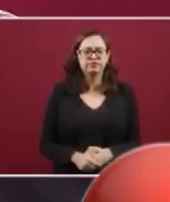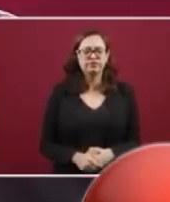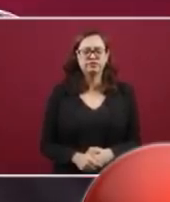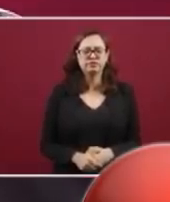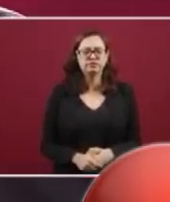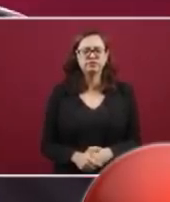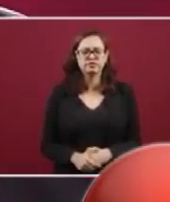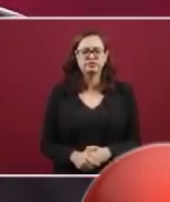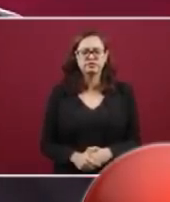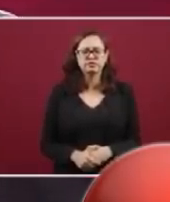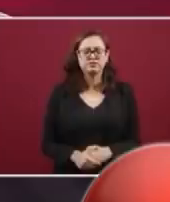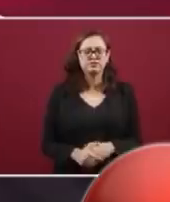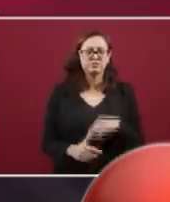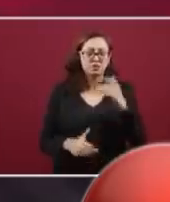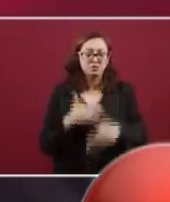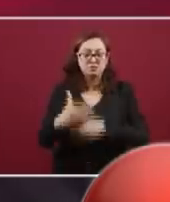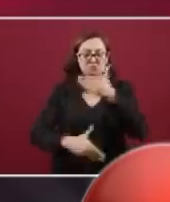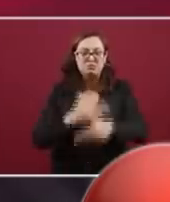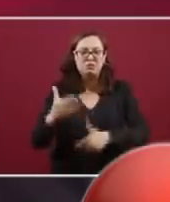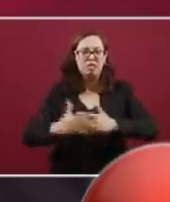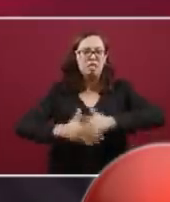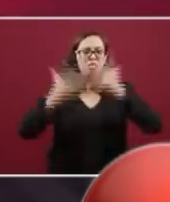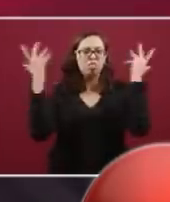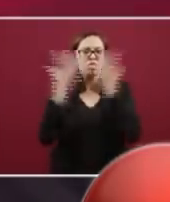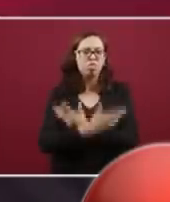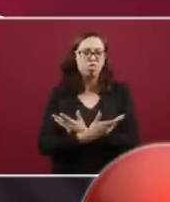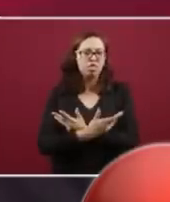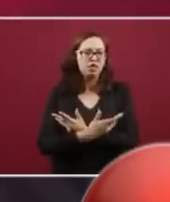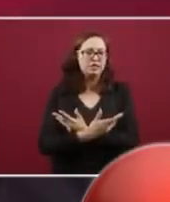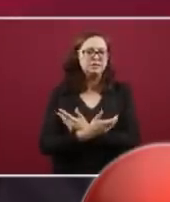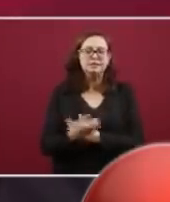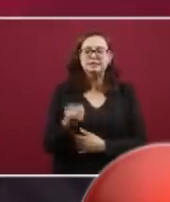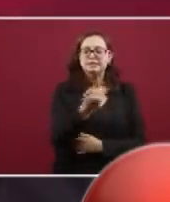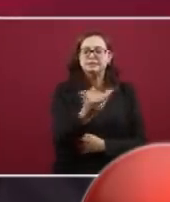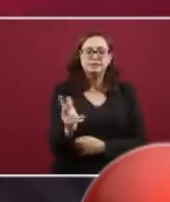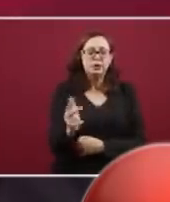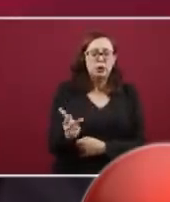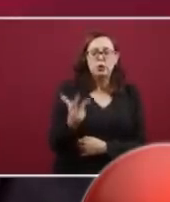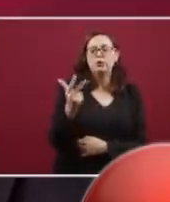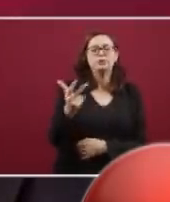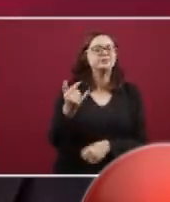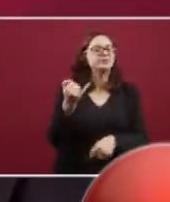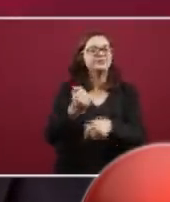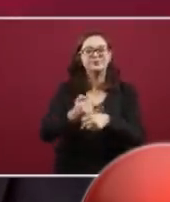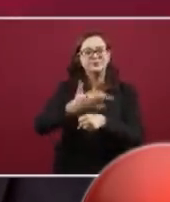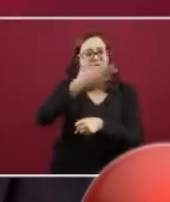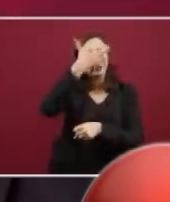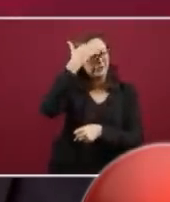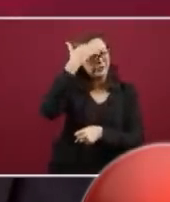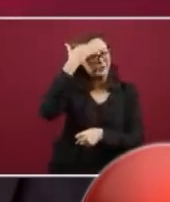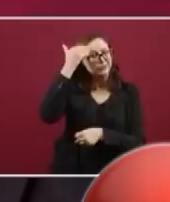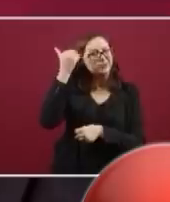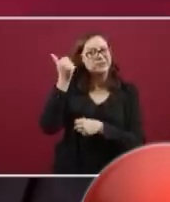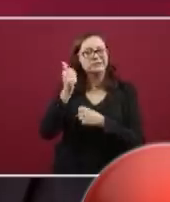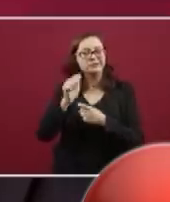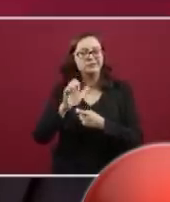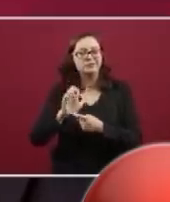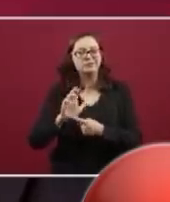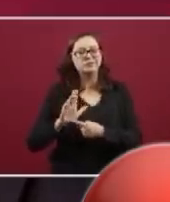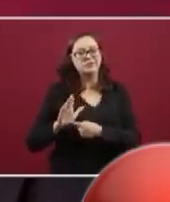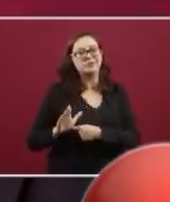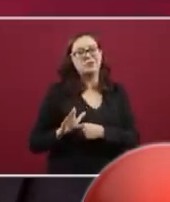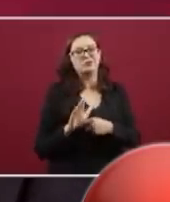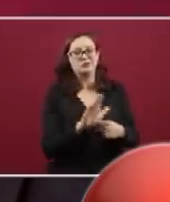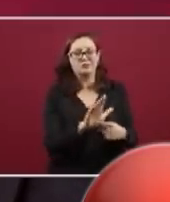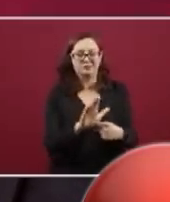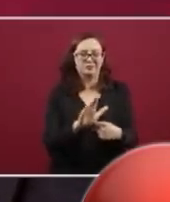que eran inocentes. En la crónica en aquel entonces la hizo, entre